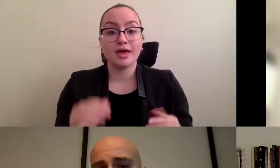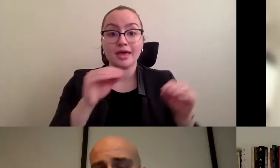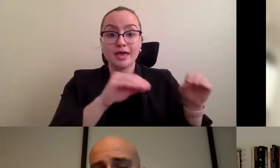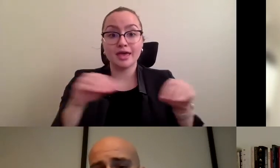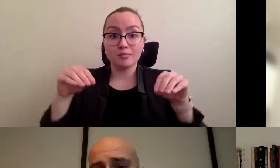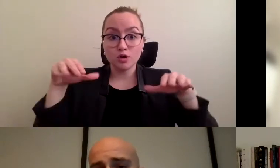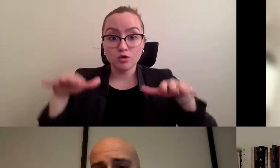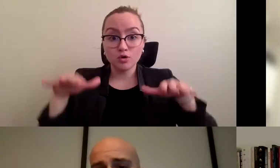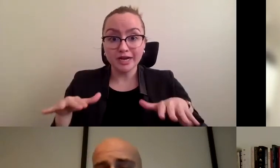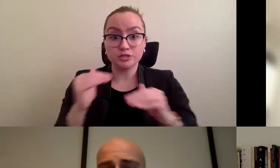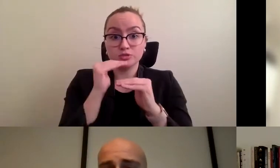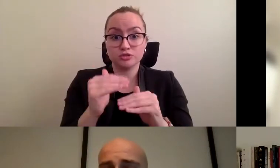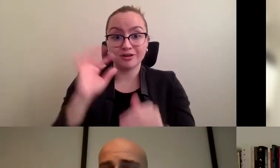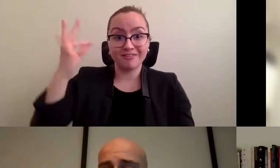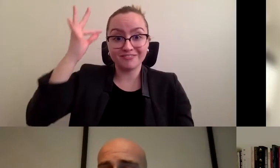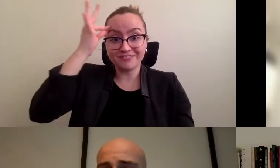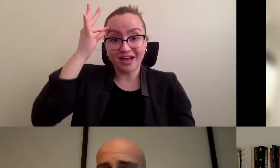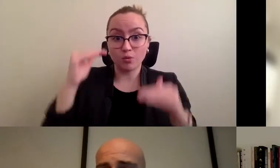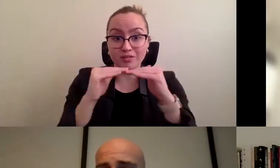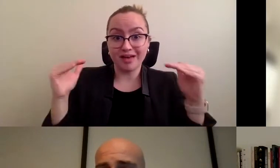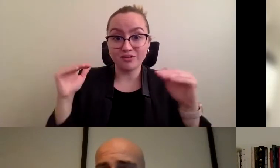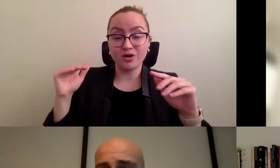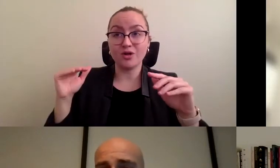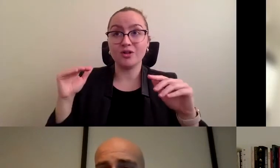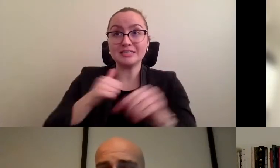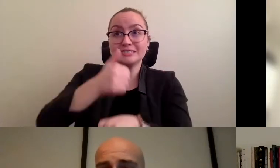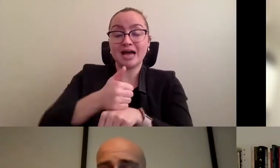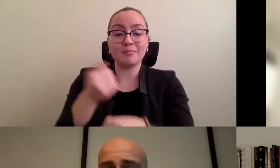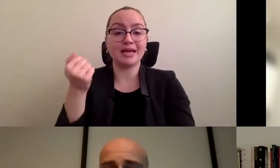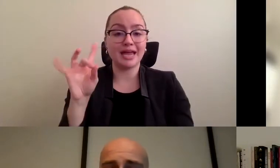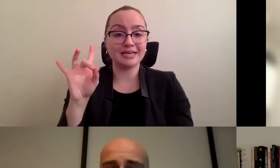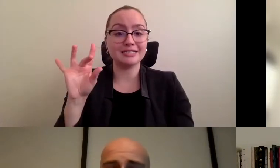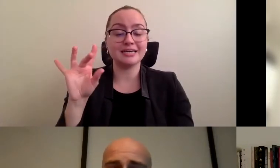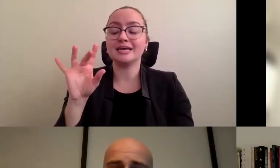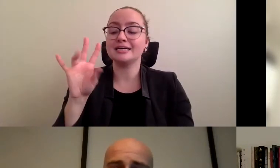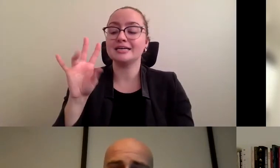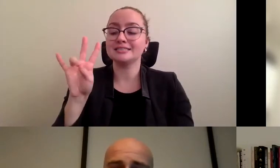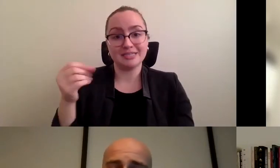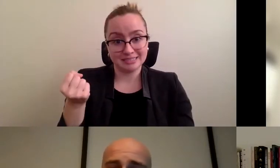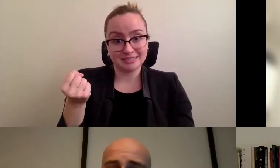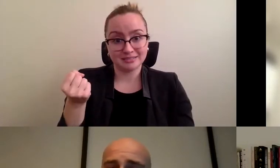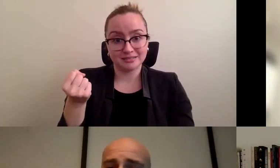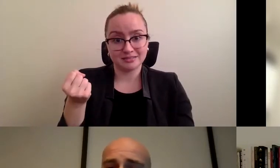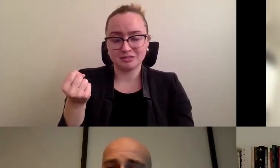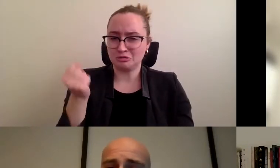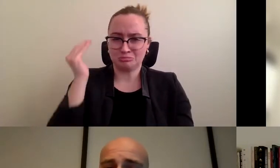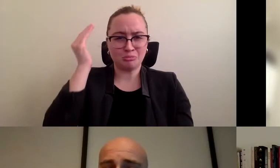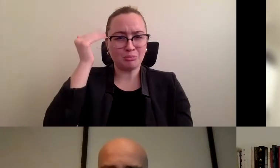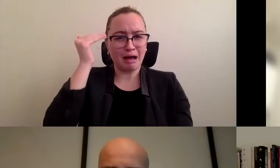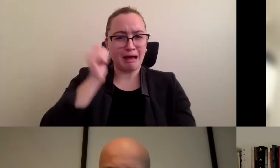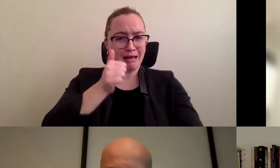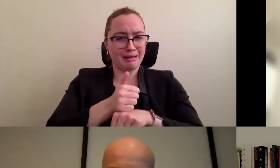estaban sorprendidos de aprender que no fue hasta los años 70 que Estados Unidos